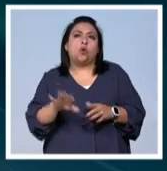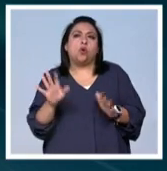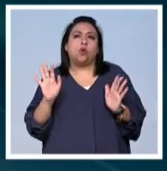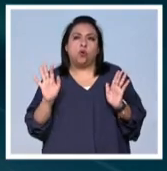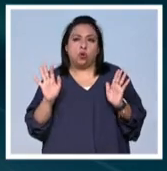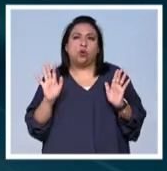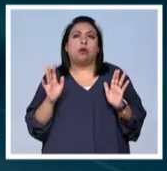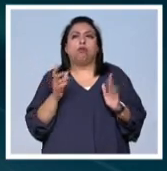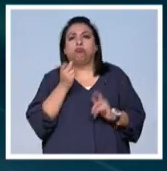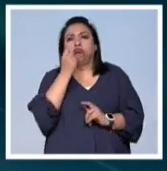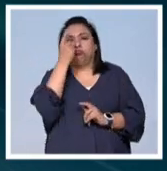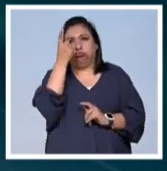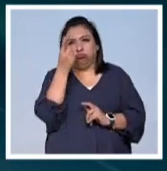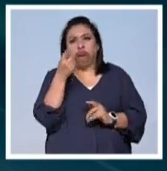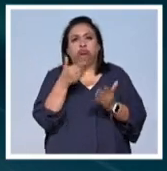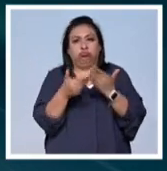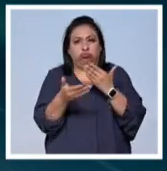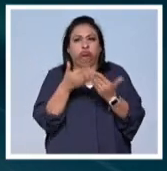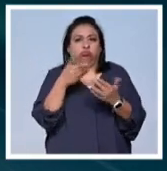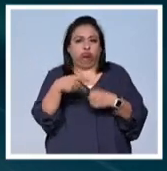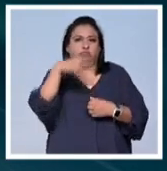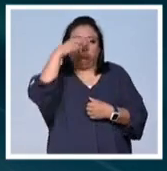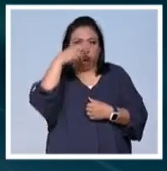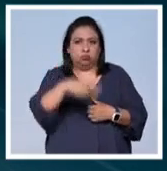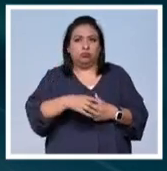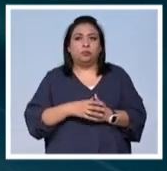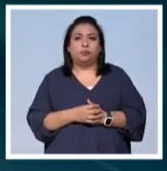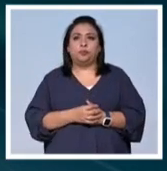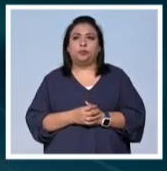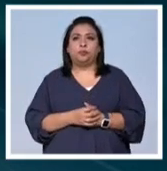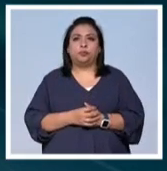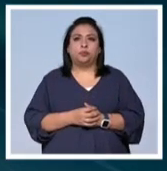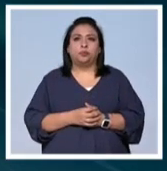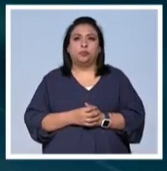la composición contemporánea en México